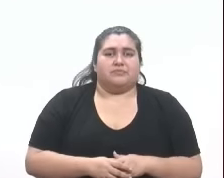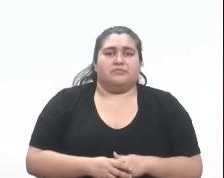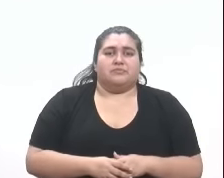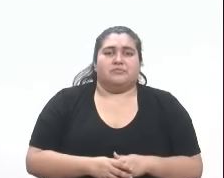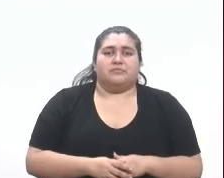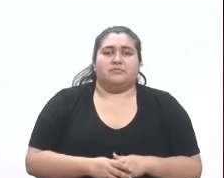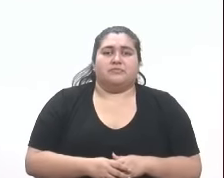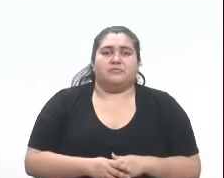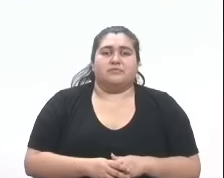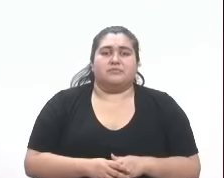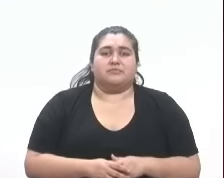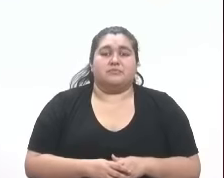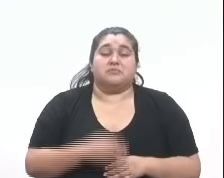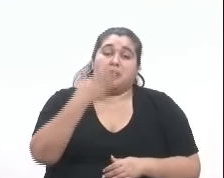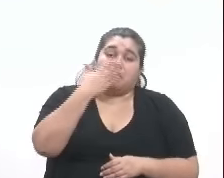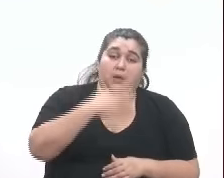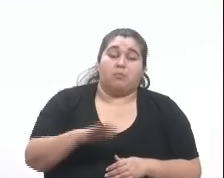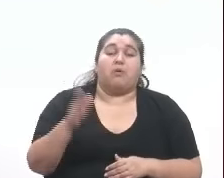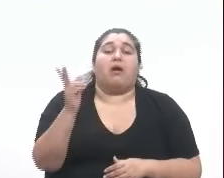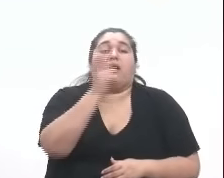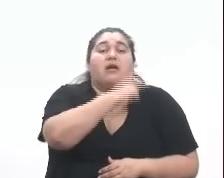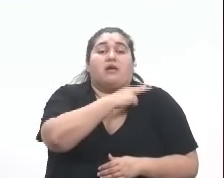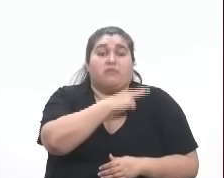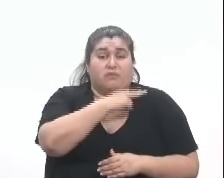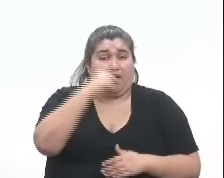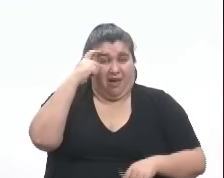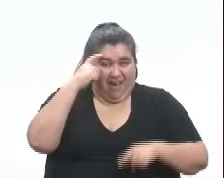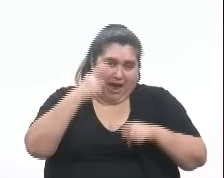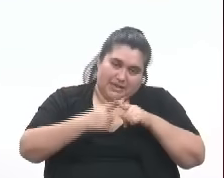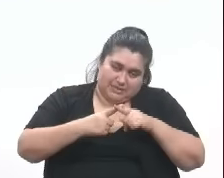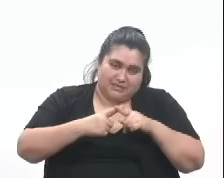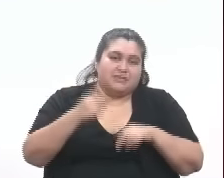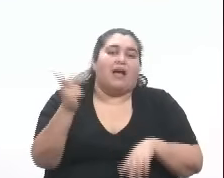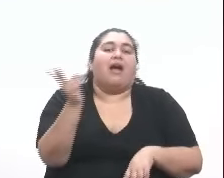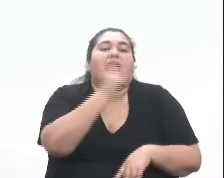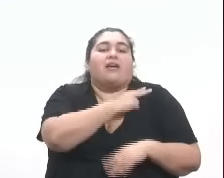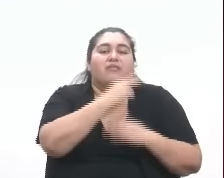después nos enteramos la respuesta del jefe de gabinete, del ex jefe de gabinete,